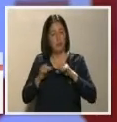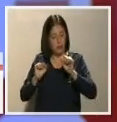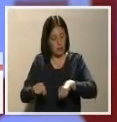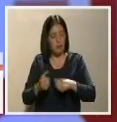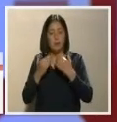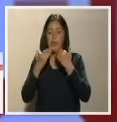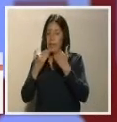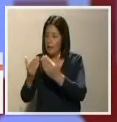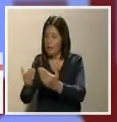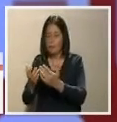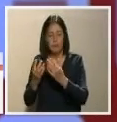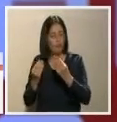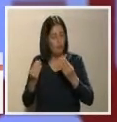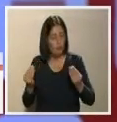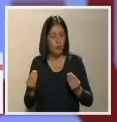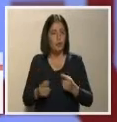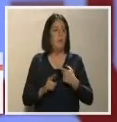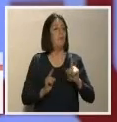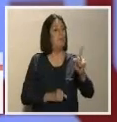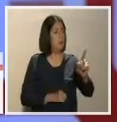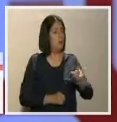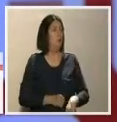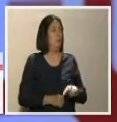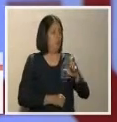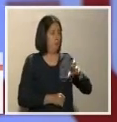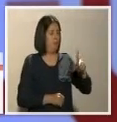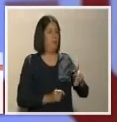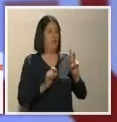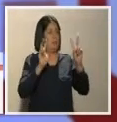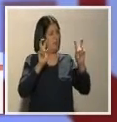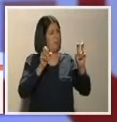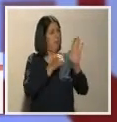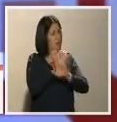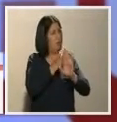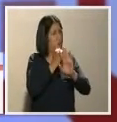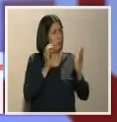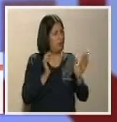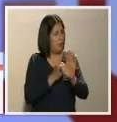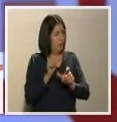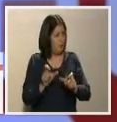agradezco infinitamente. Pero, señor Kuczynski, estamos en el tema de seguridad.